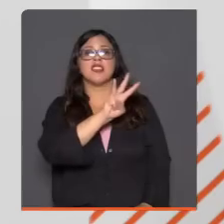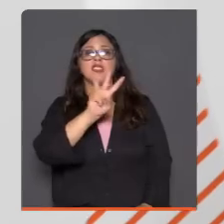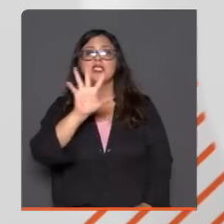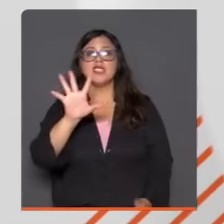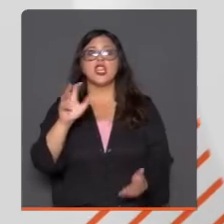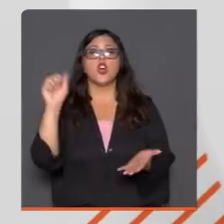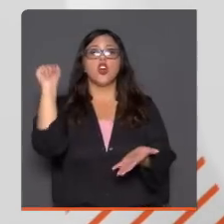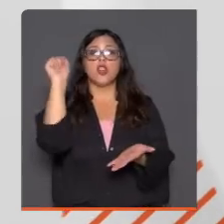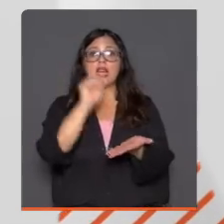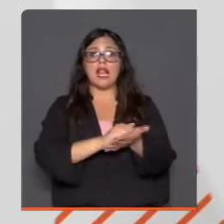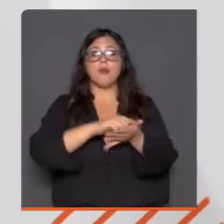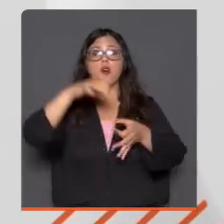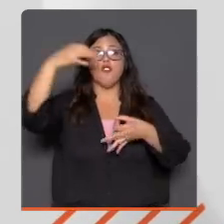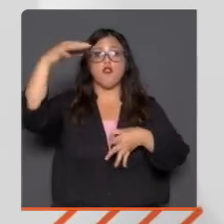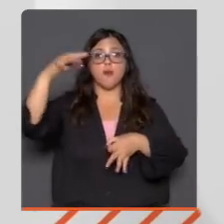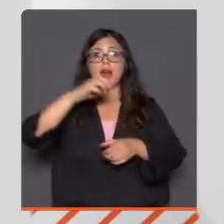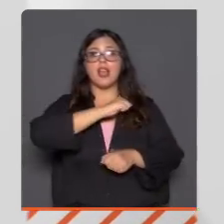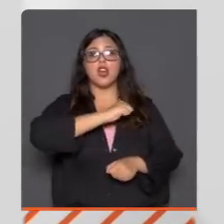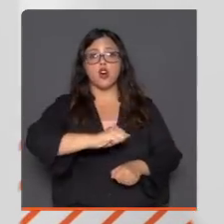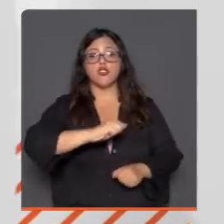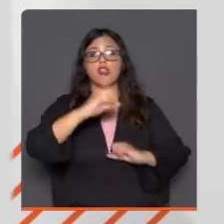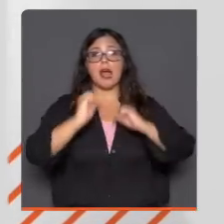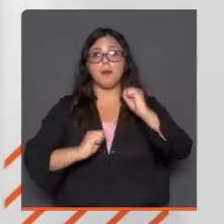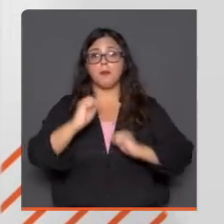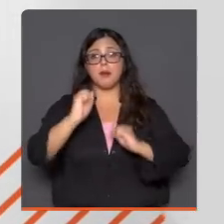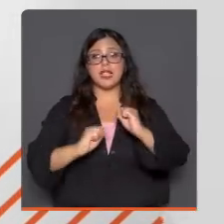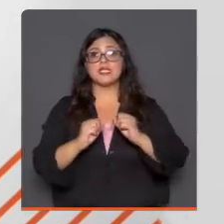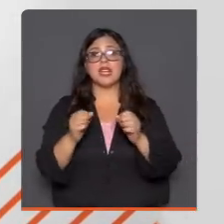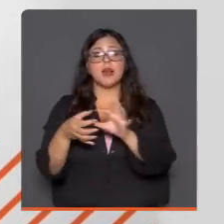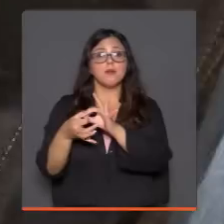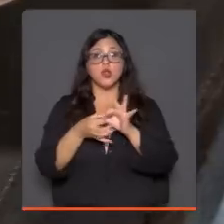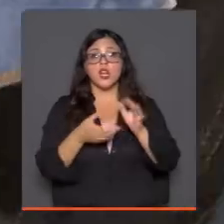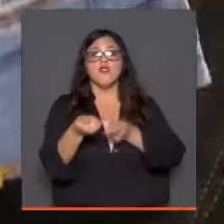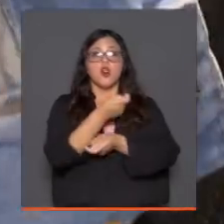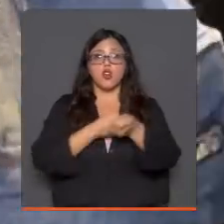reclamos formales contra La Polar por la eventual venta de ropa falsificada.